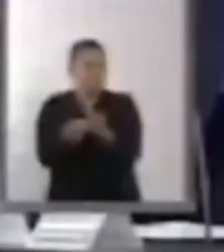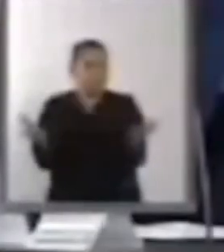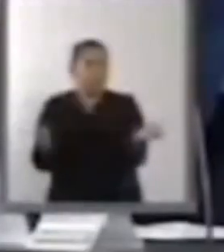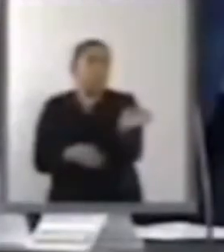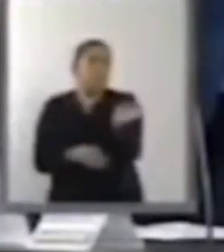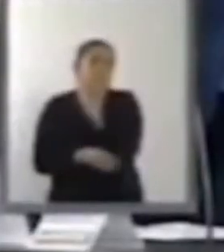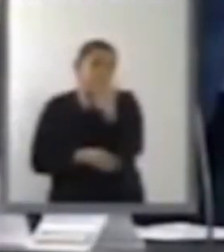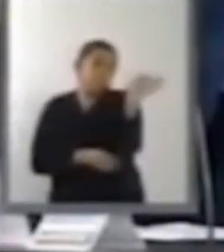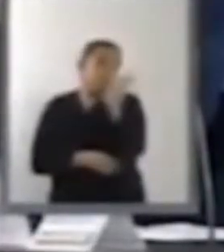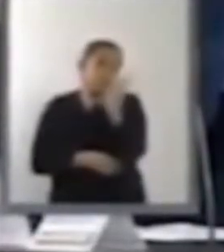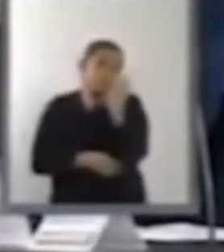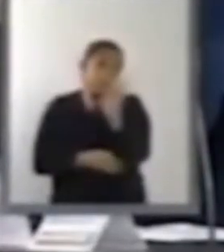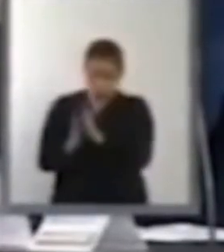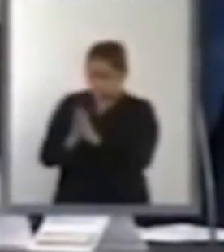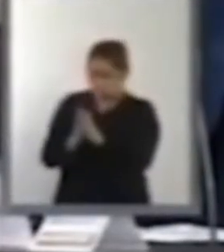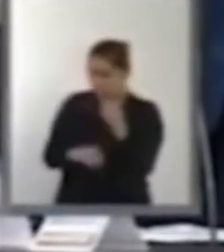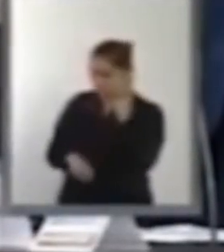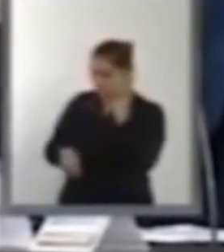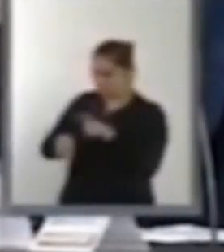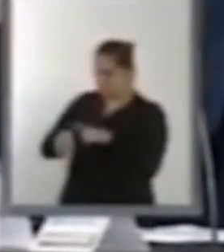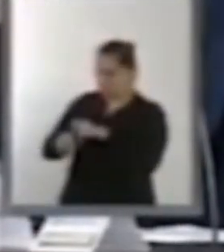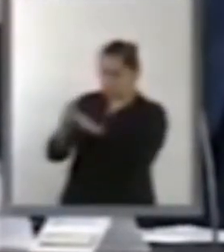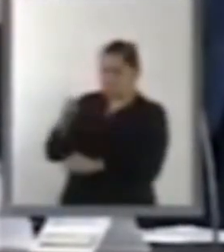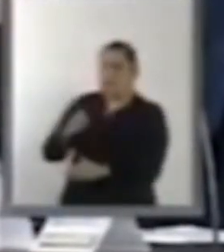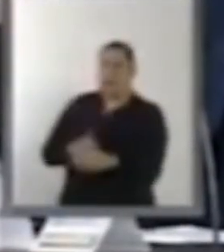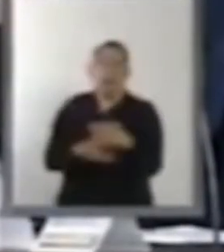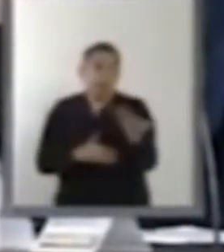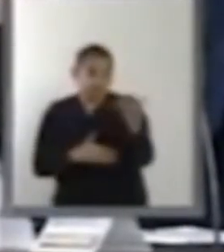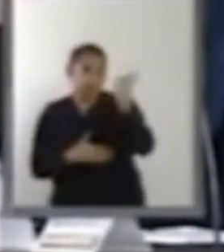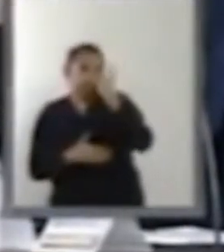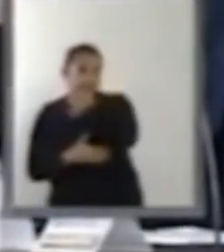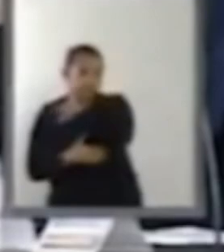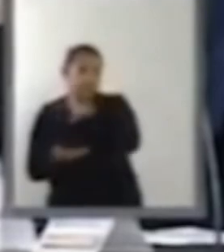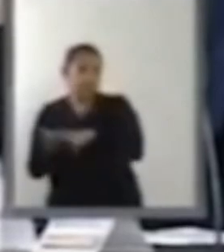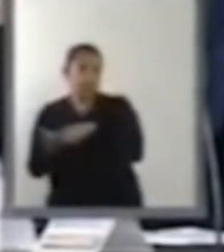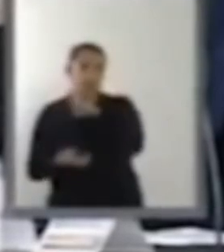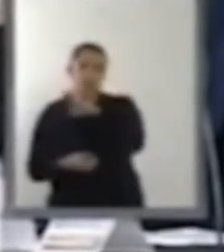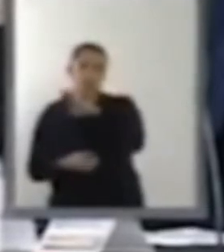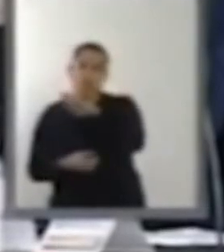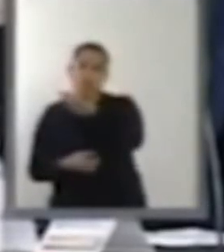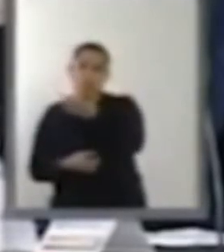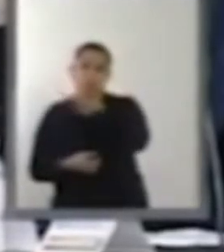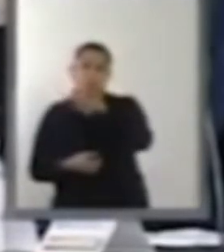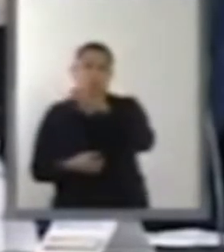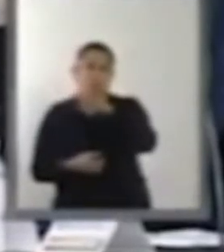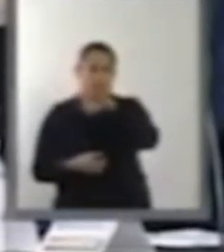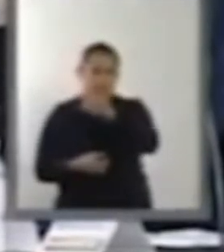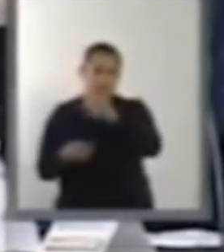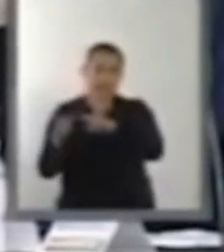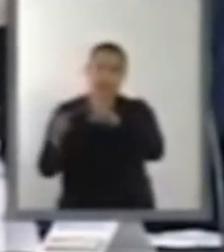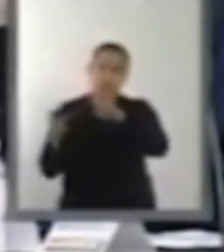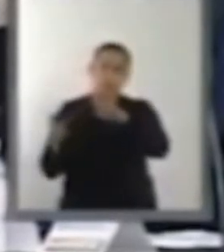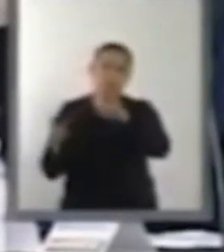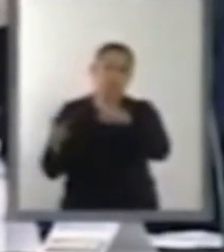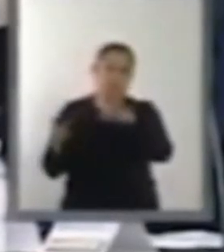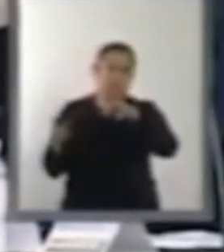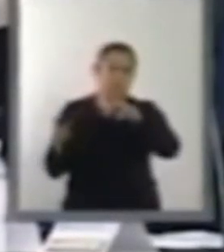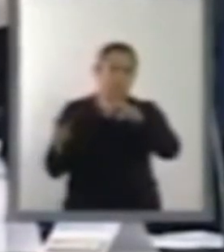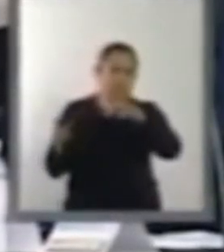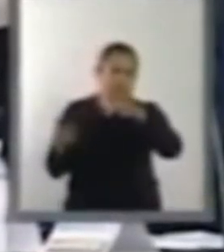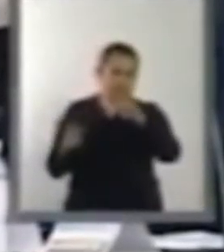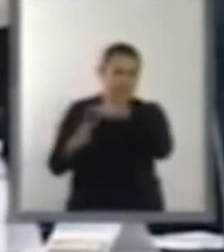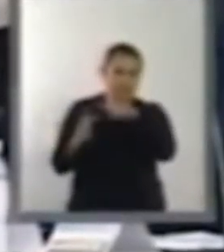visto? Están ahí con sus caídas. Ah, pues ahí está, mira, ahí está la imagen. Estaban pidiendo cárcel a los Moreira